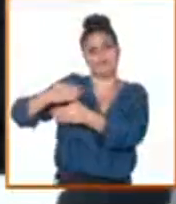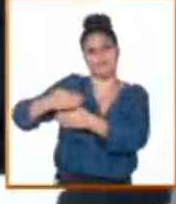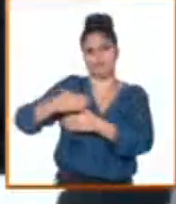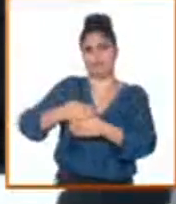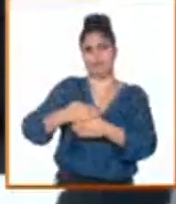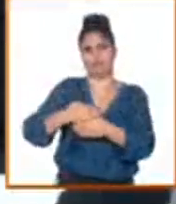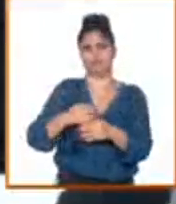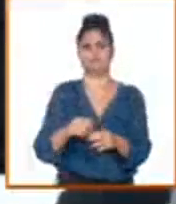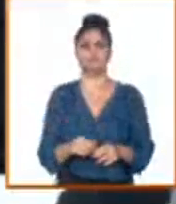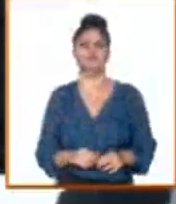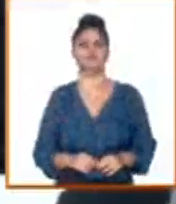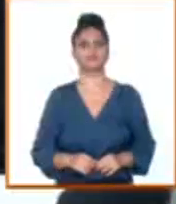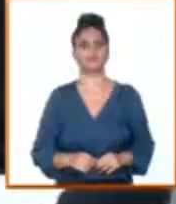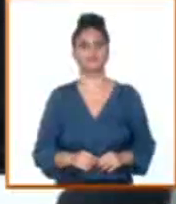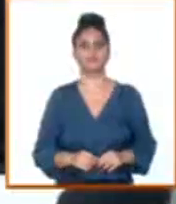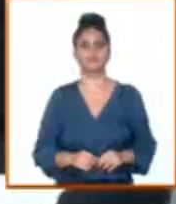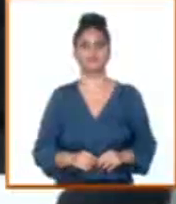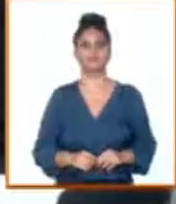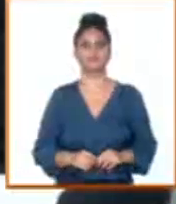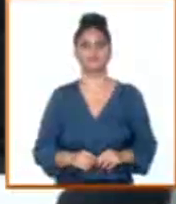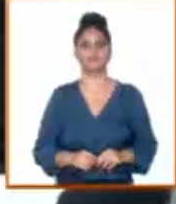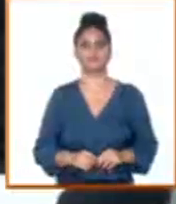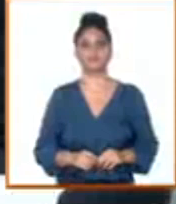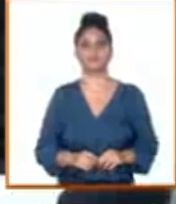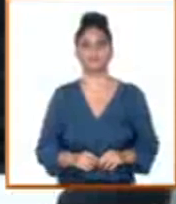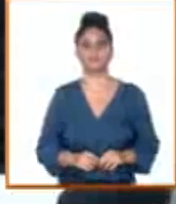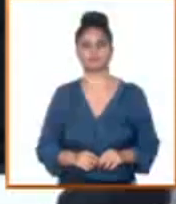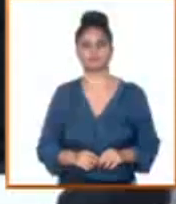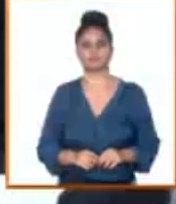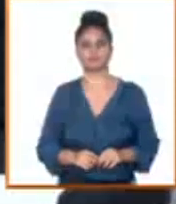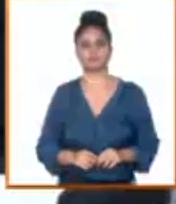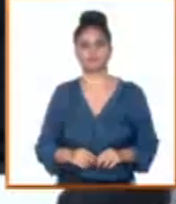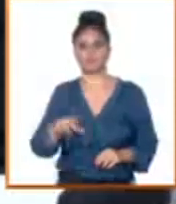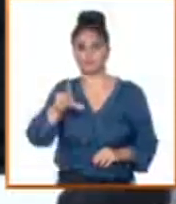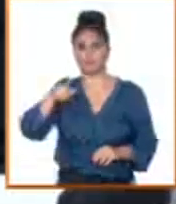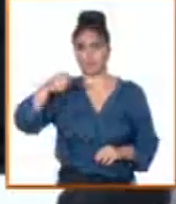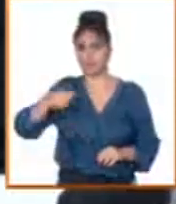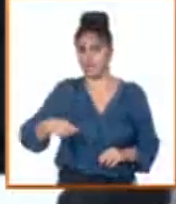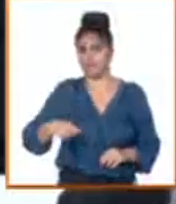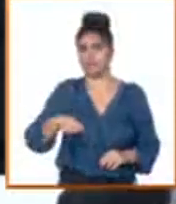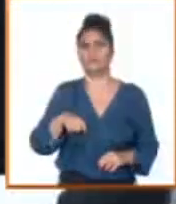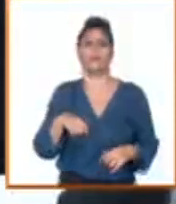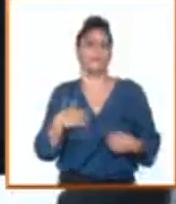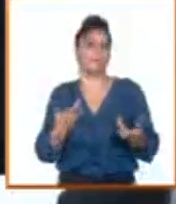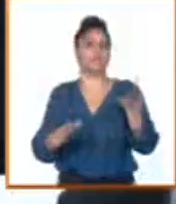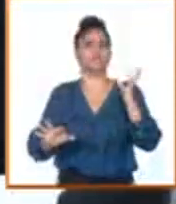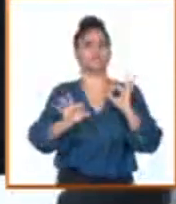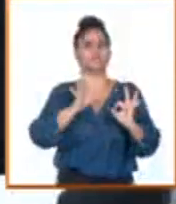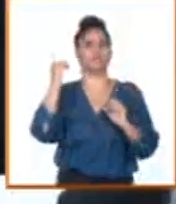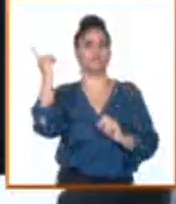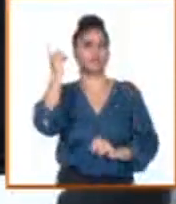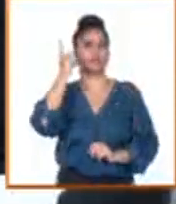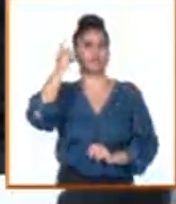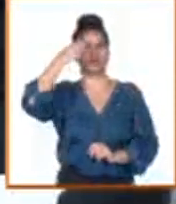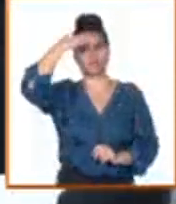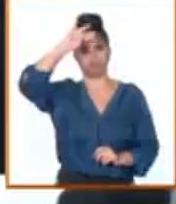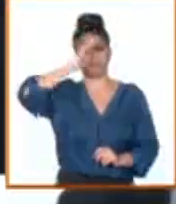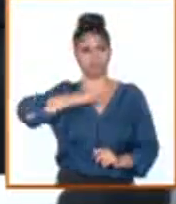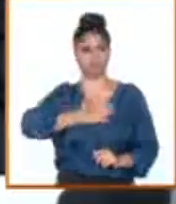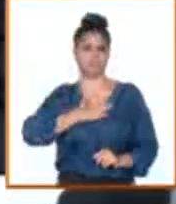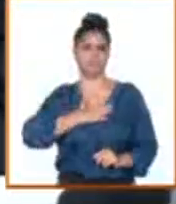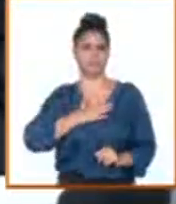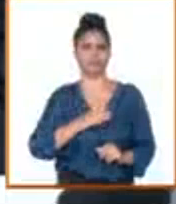sea comprensible para las personas. Estamos hablando de una ley que apunta a la seguridad nacional del país,